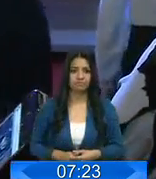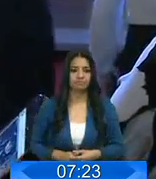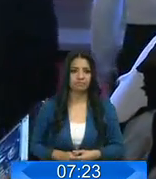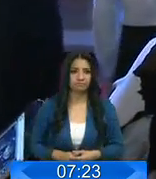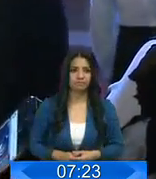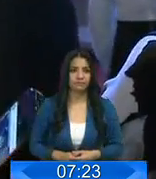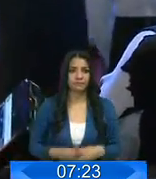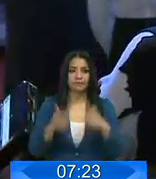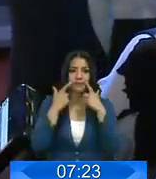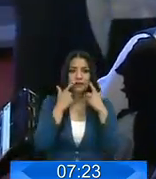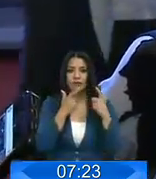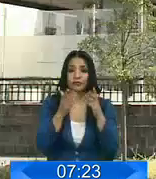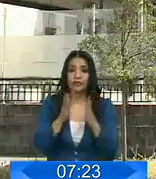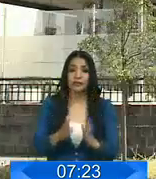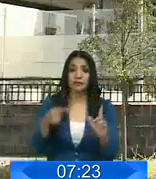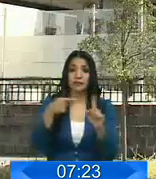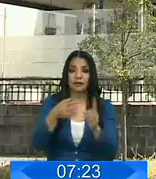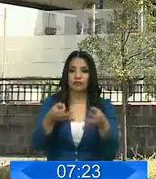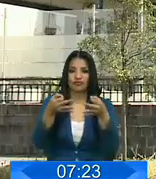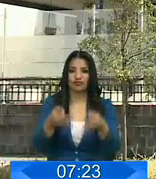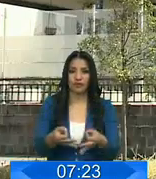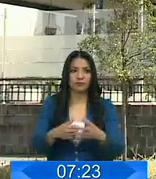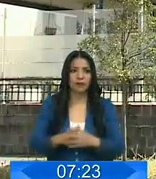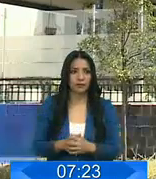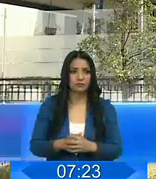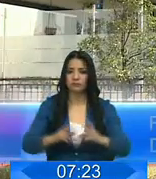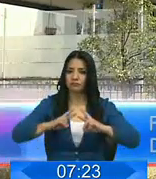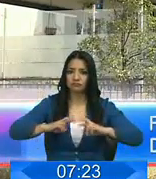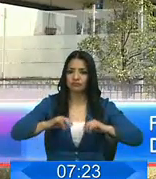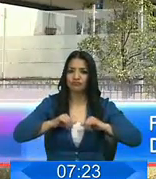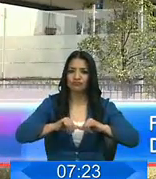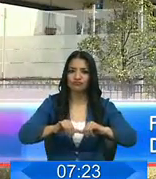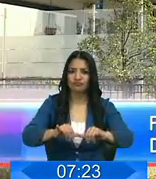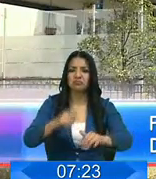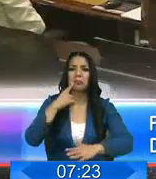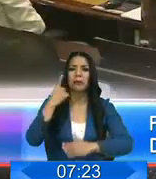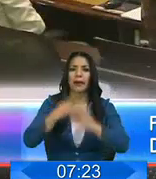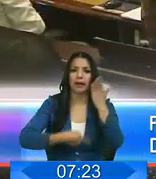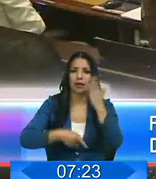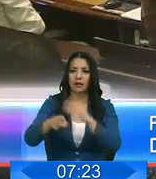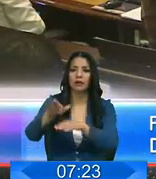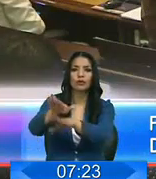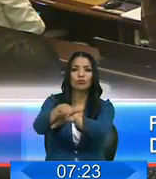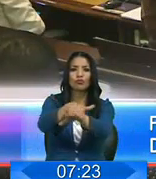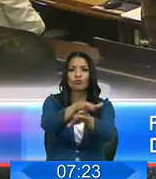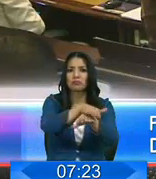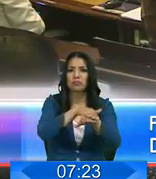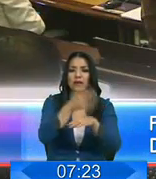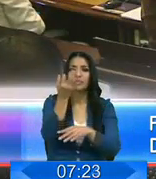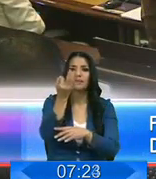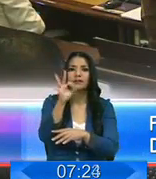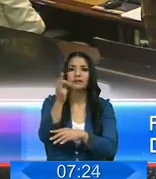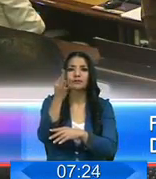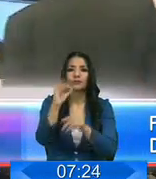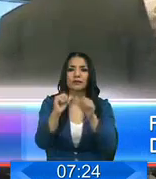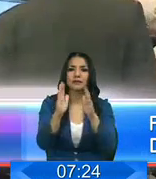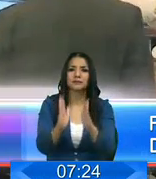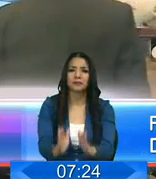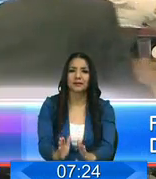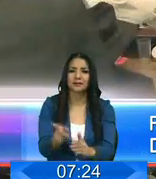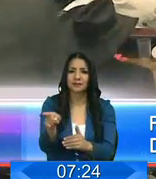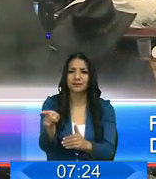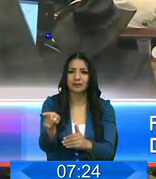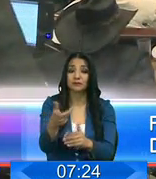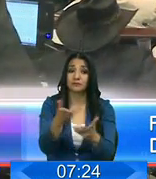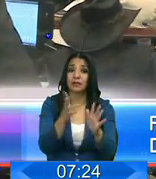La fiscal lo había confirmado. La institución continúa con sus investigaciones para determinar la responsabilidad de al menos 19 legisladores en contra de